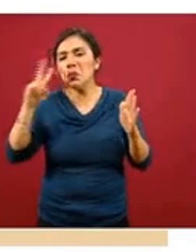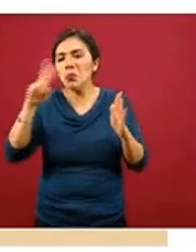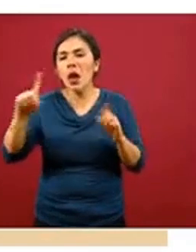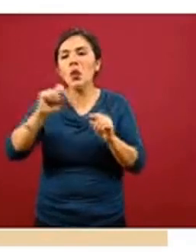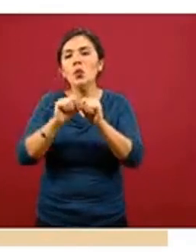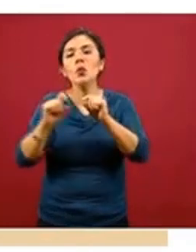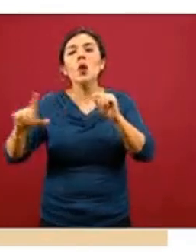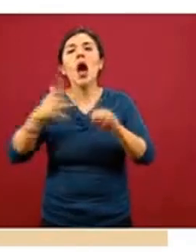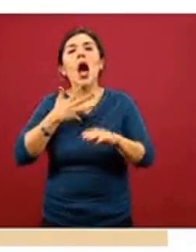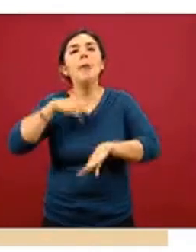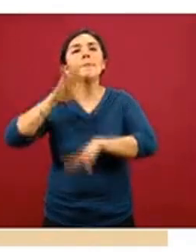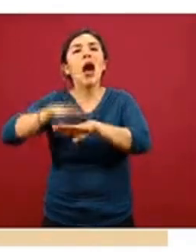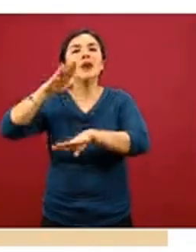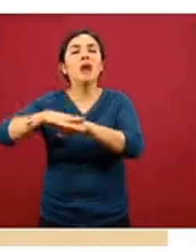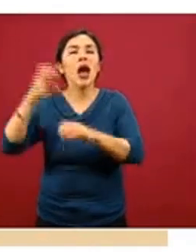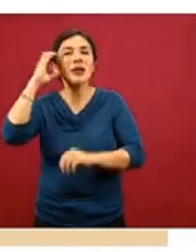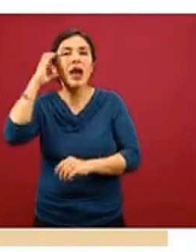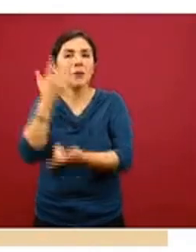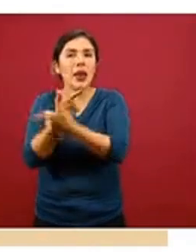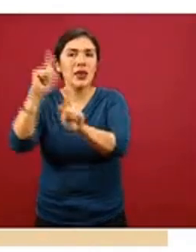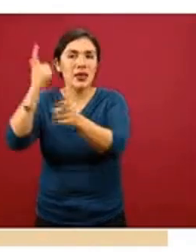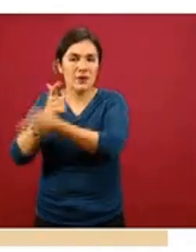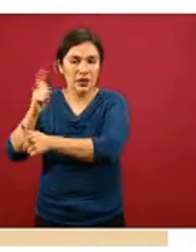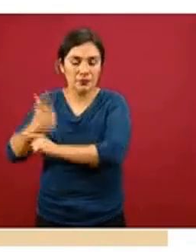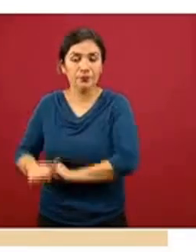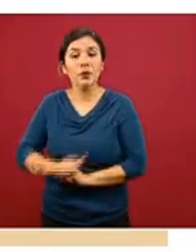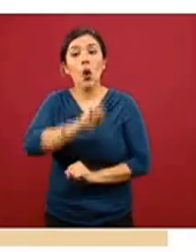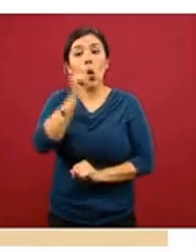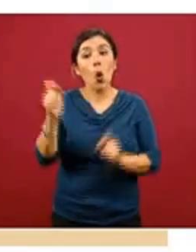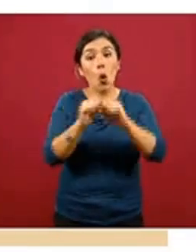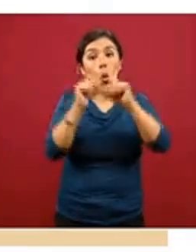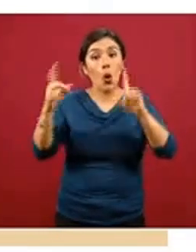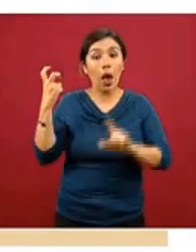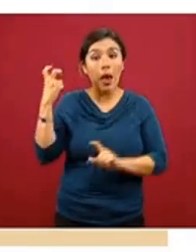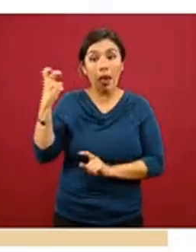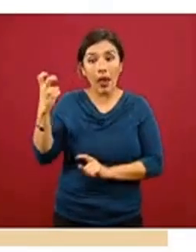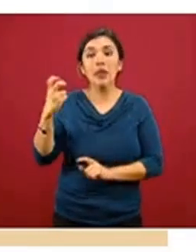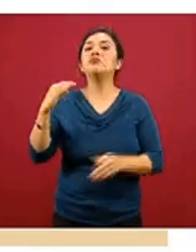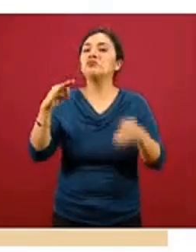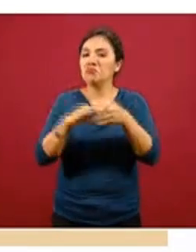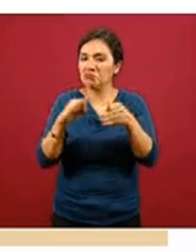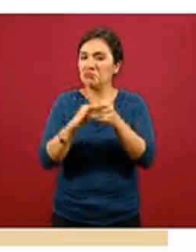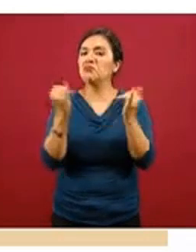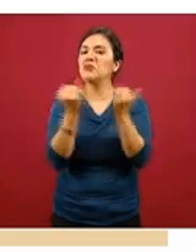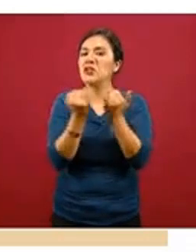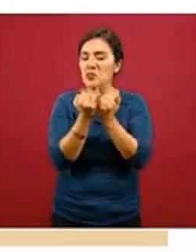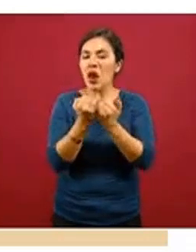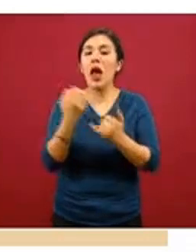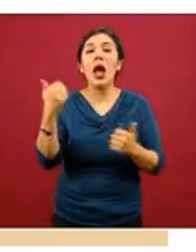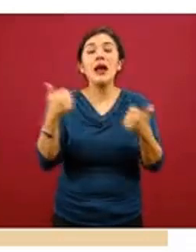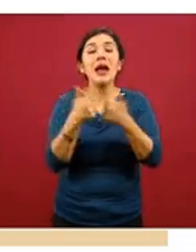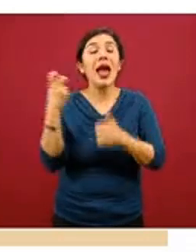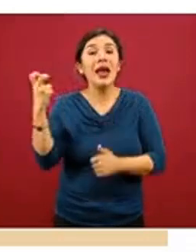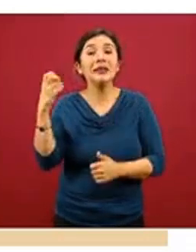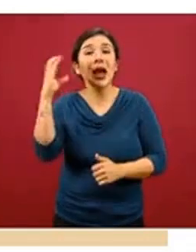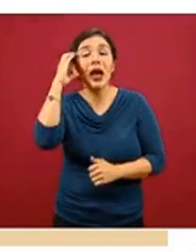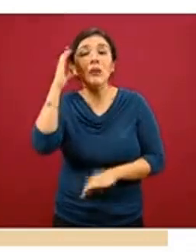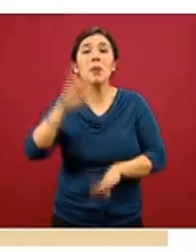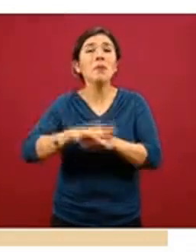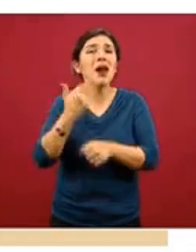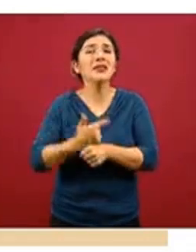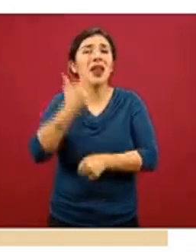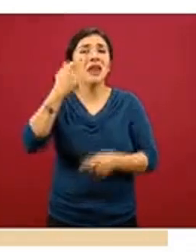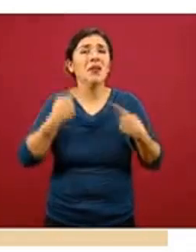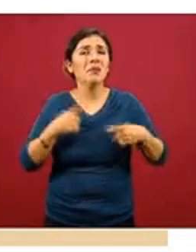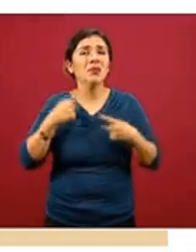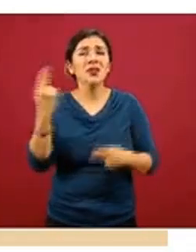se va incrementando. En la siguiente diapositiva vemos una situación similar para las camas con ventilador, que son para los pacientes más